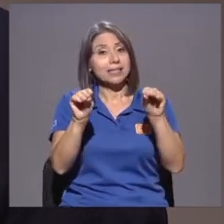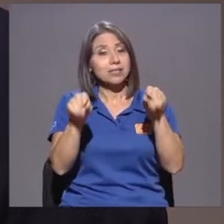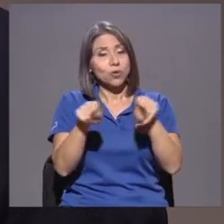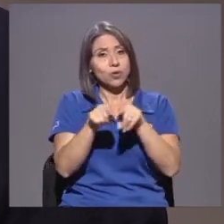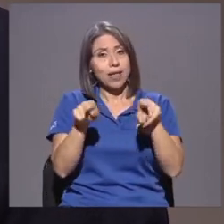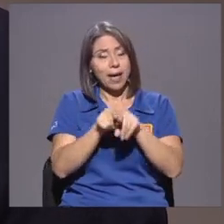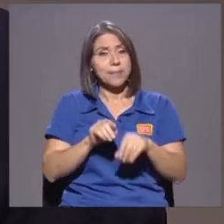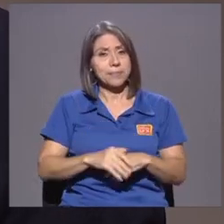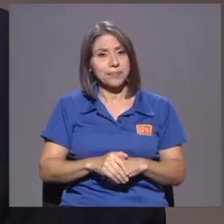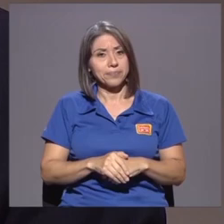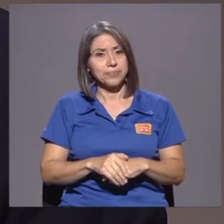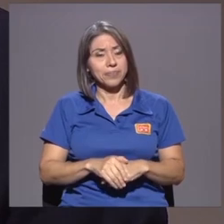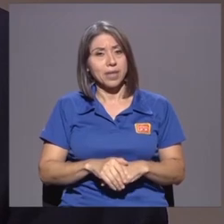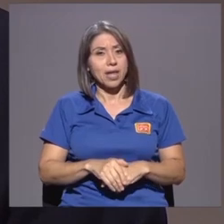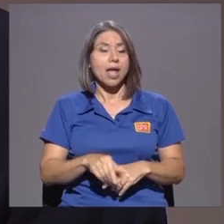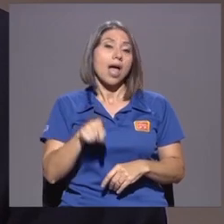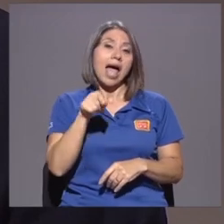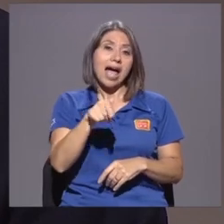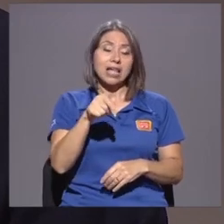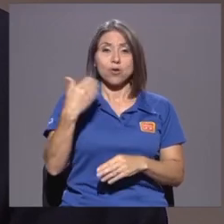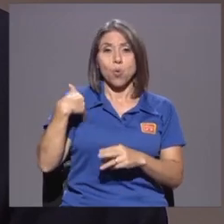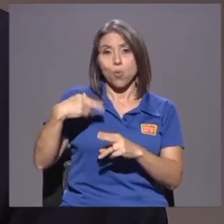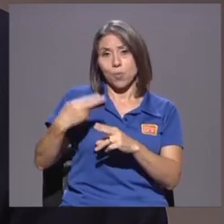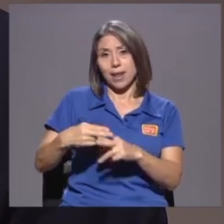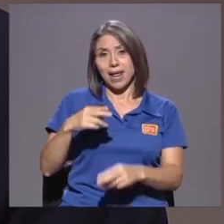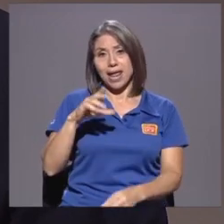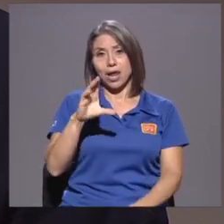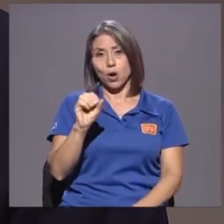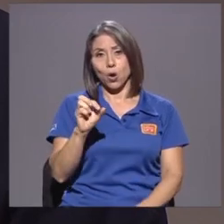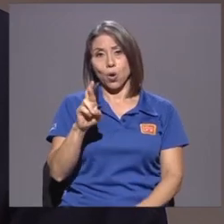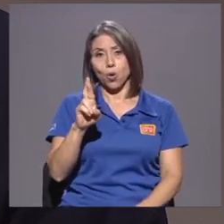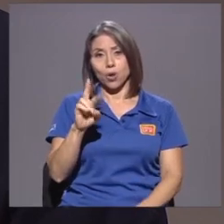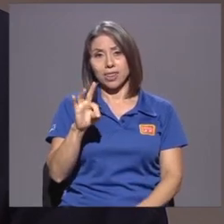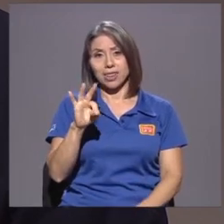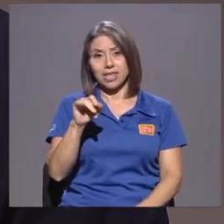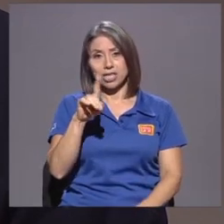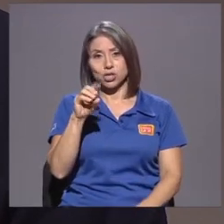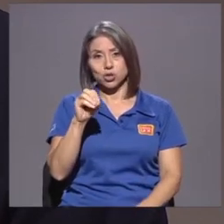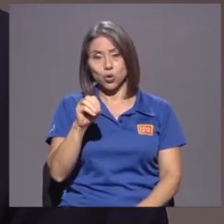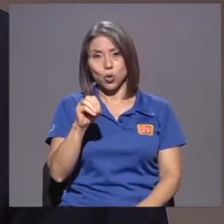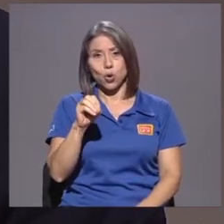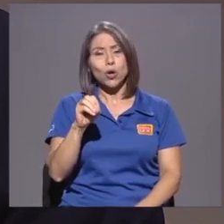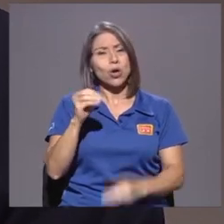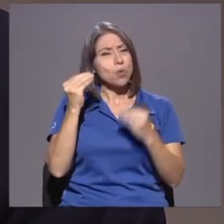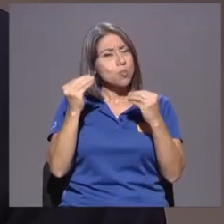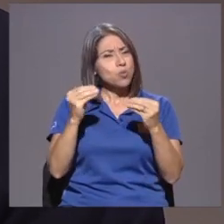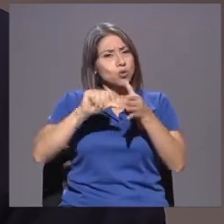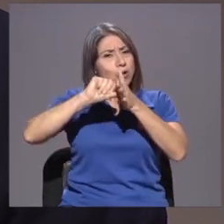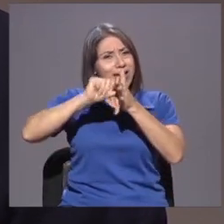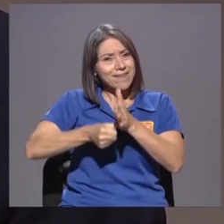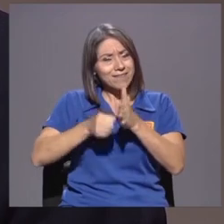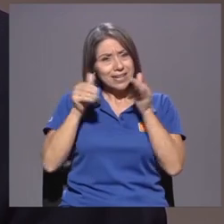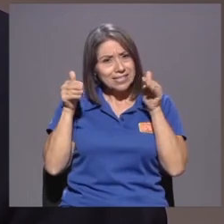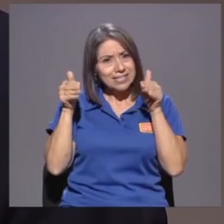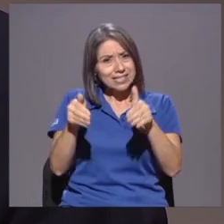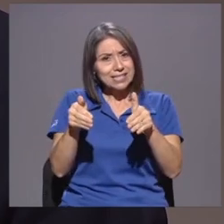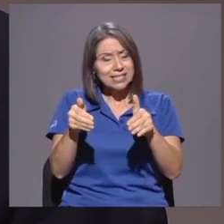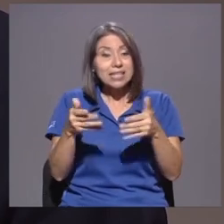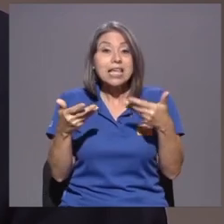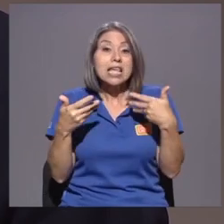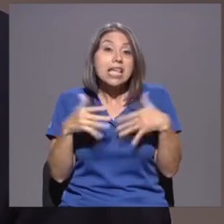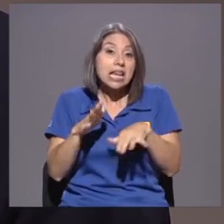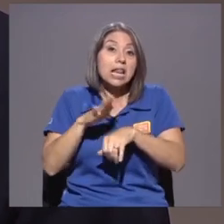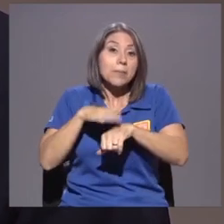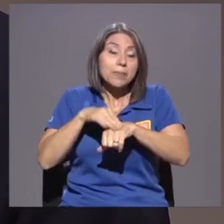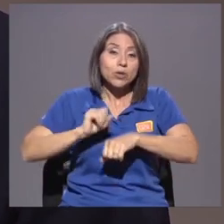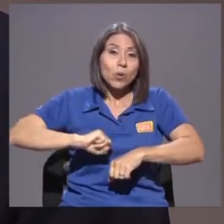cuales precisamente laurentino cortizo hizo bastante énfasis y bueno y por lo menos le permitió a ganar